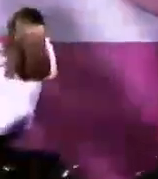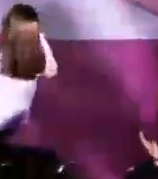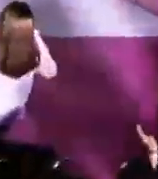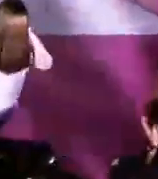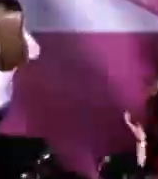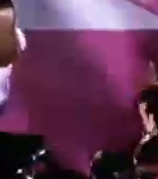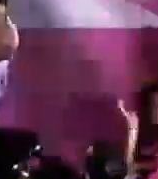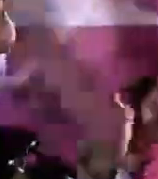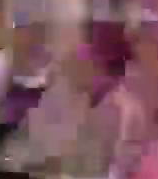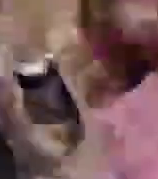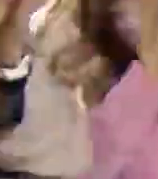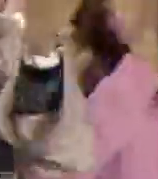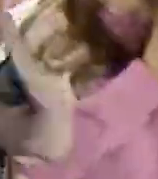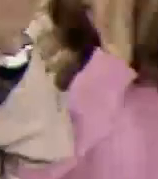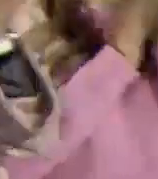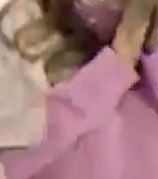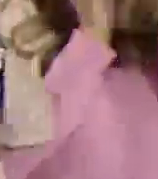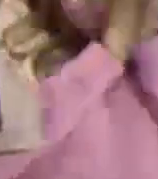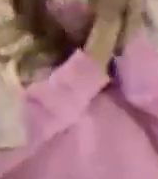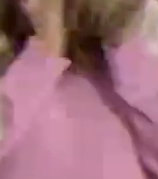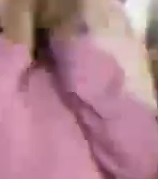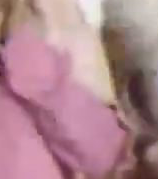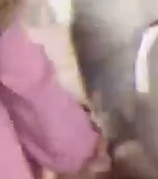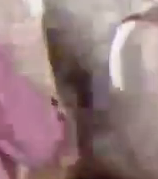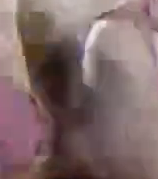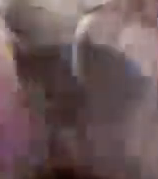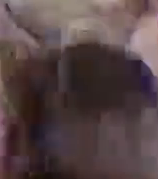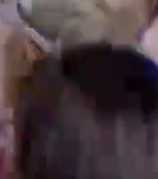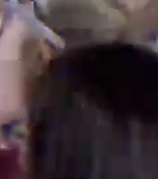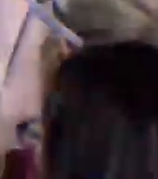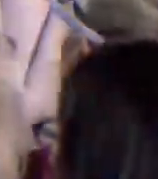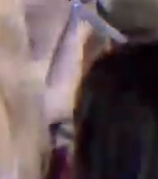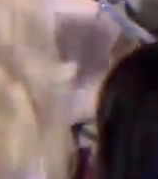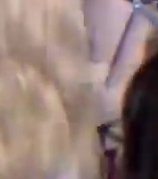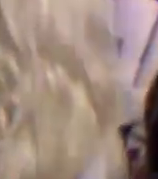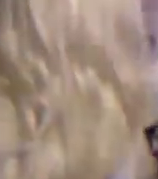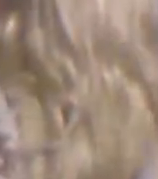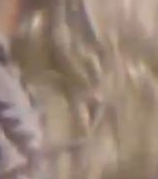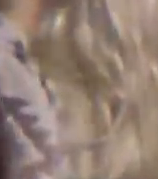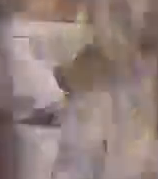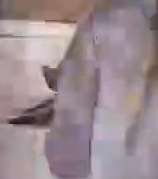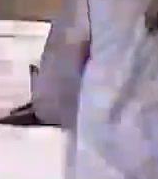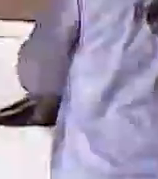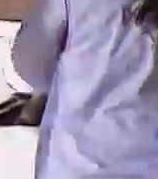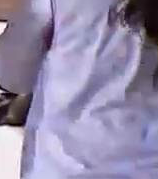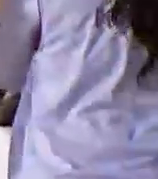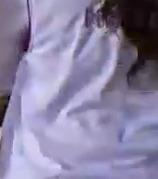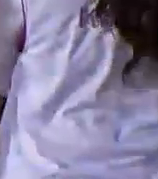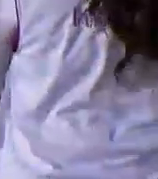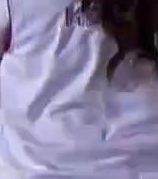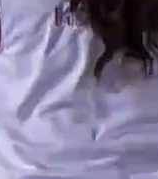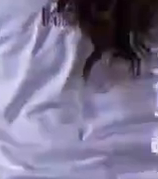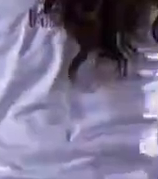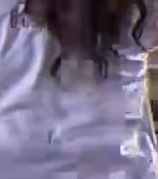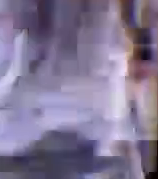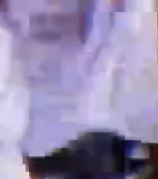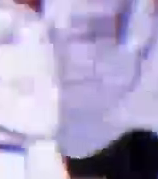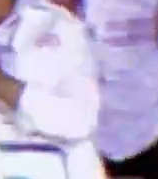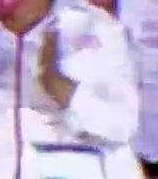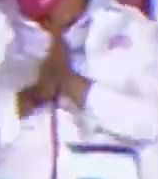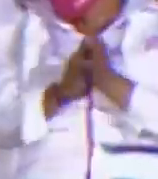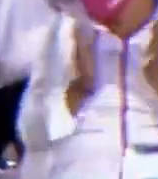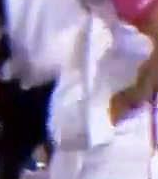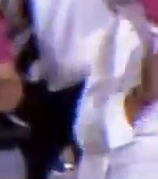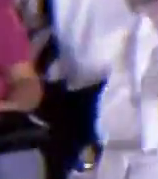violencia política, sexual o cualquier tipo de violencia! ¡No va a haber